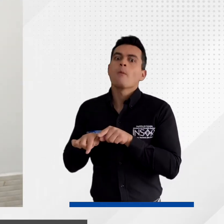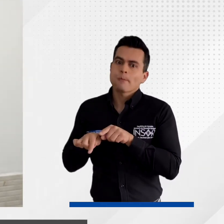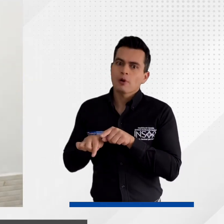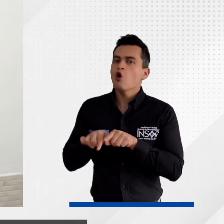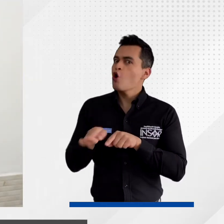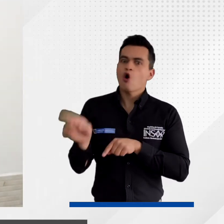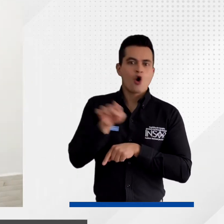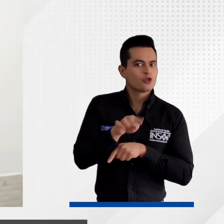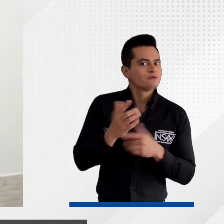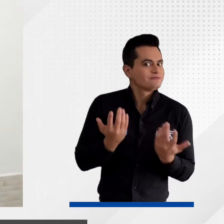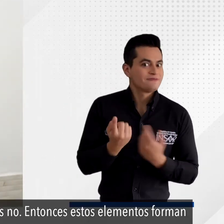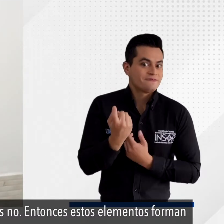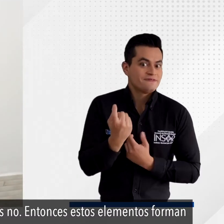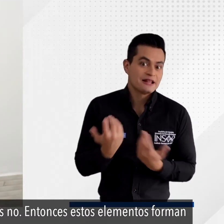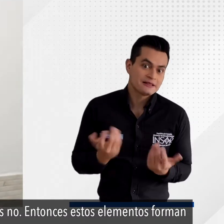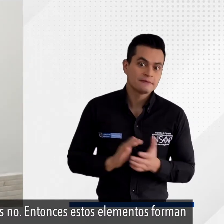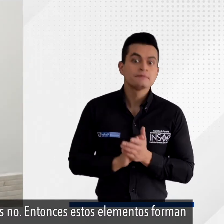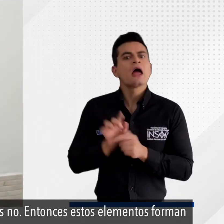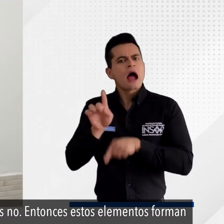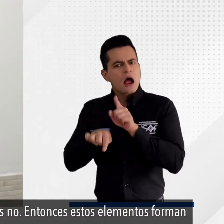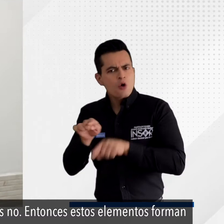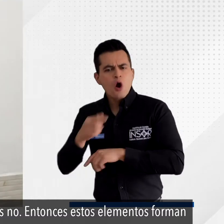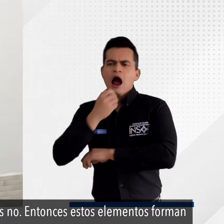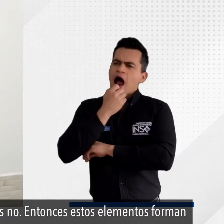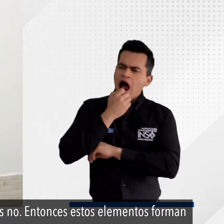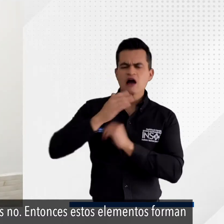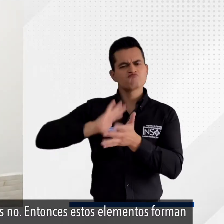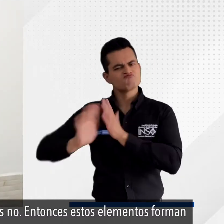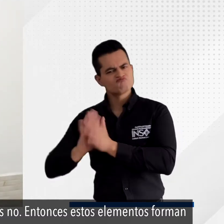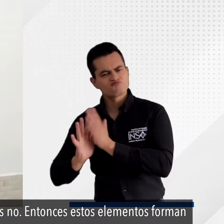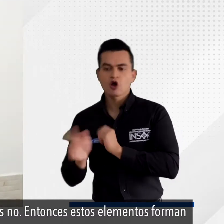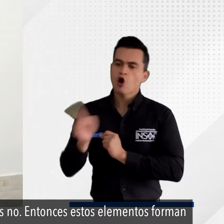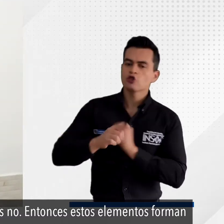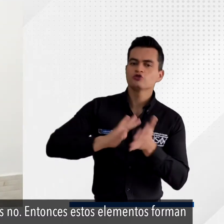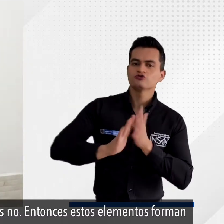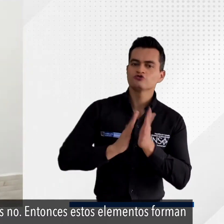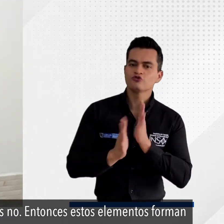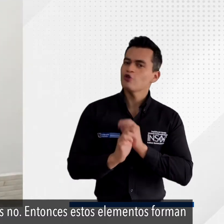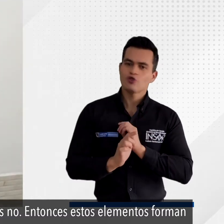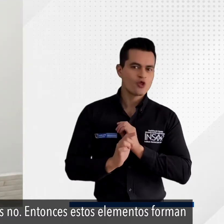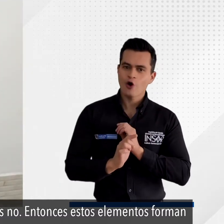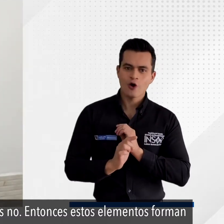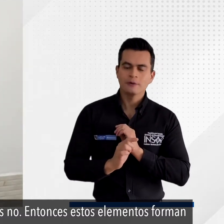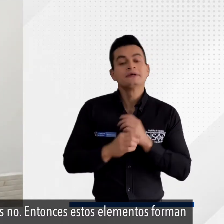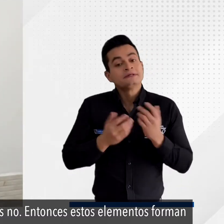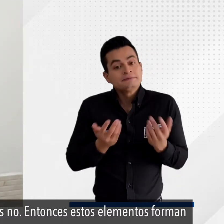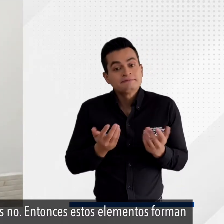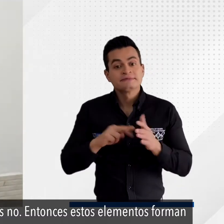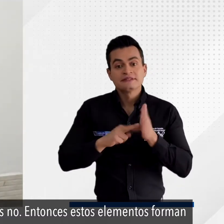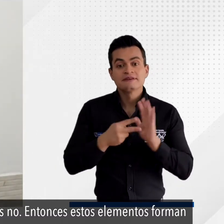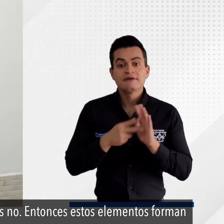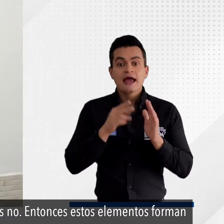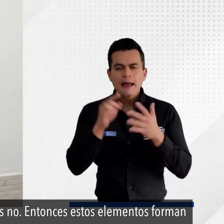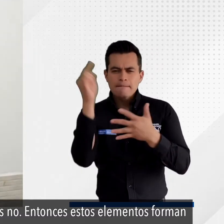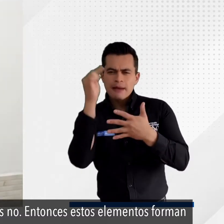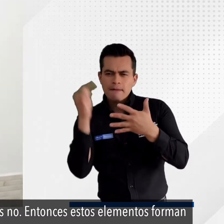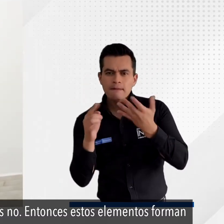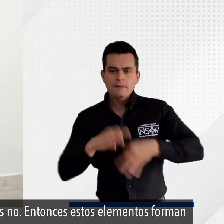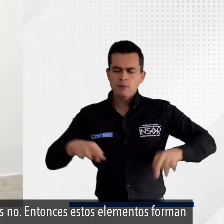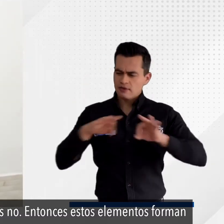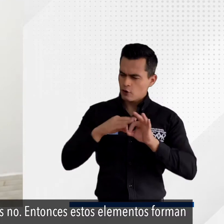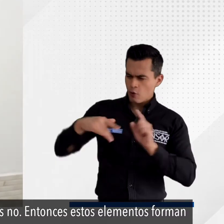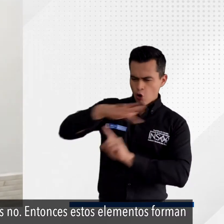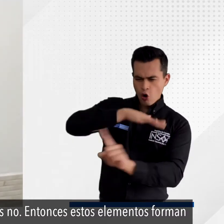tienen, otros no. Algunos son usuarios de la lengua de señas, otros no. Entonces, estos elementos forman parte de conocer